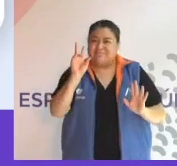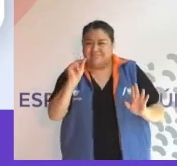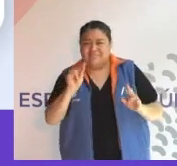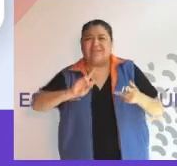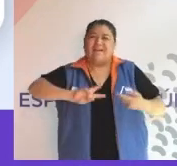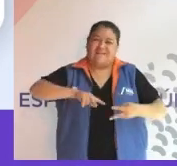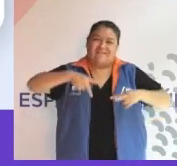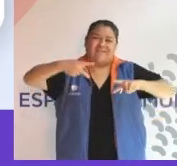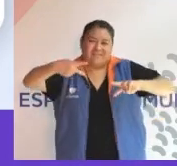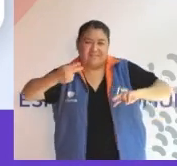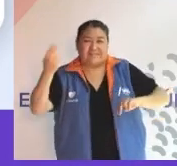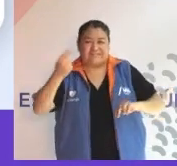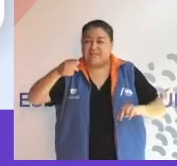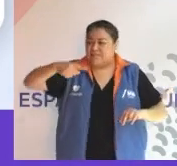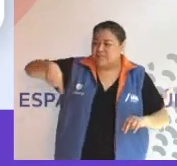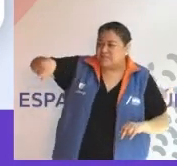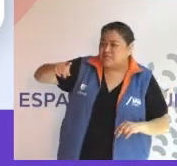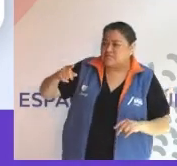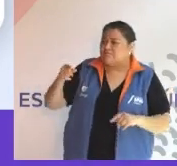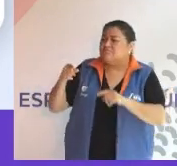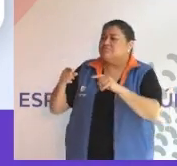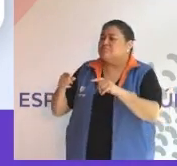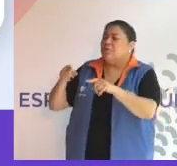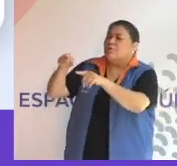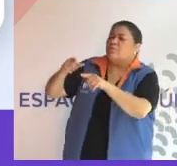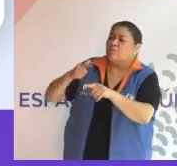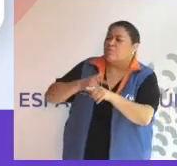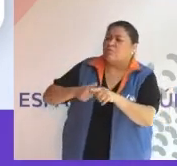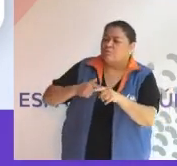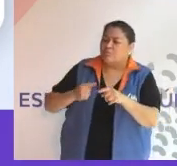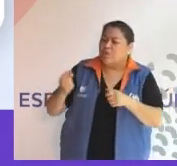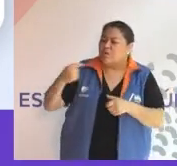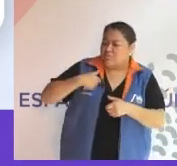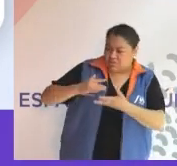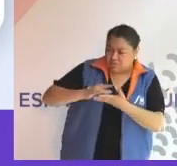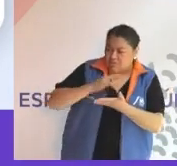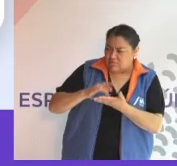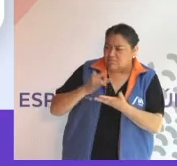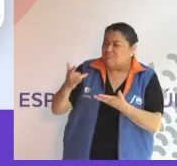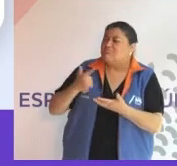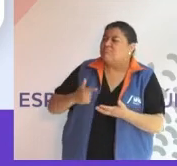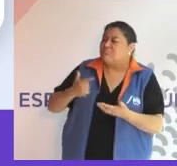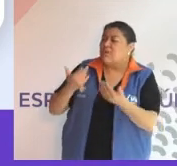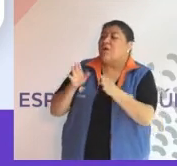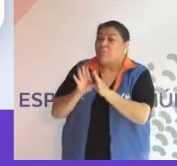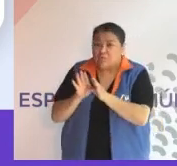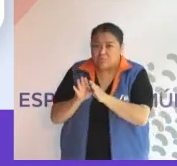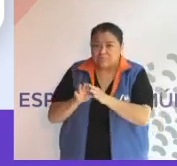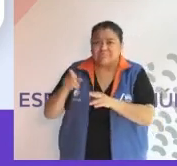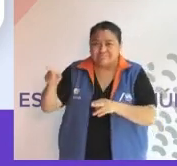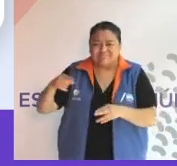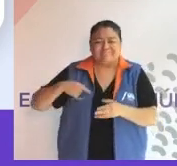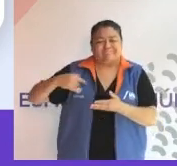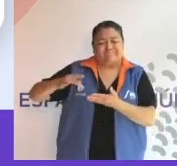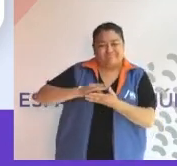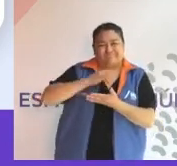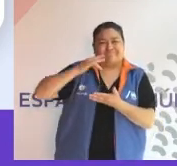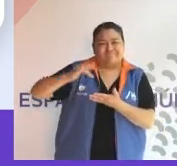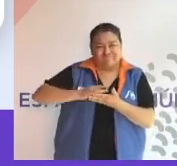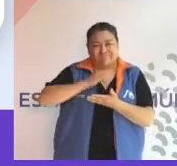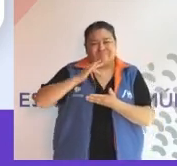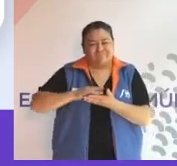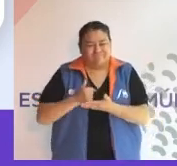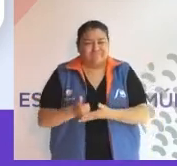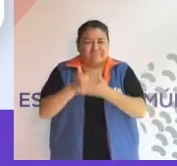al revés, ¿no? Escuchar y decir, a ver, ¿a ti cómo te gustaría participar? Y creo que ahí hay muchísimo de dónde